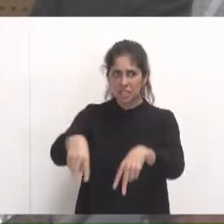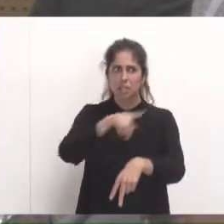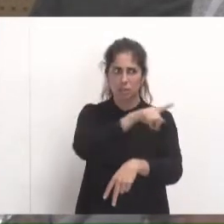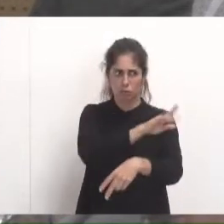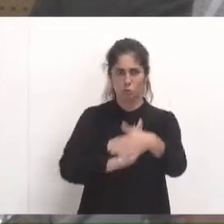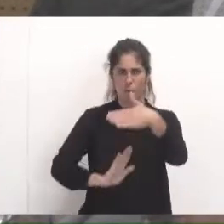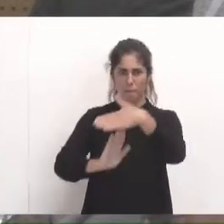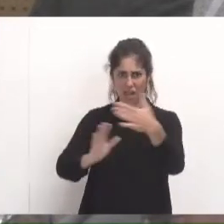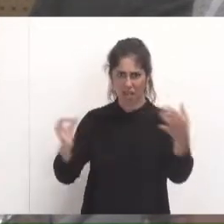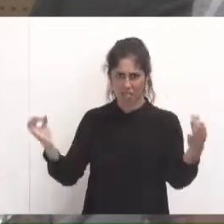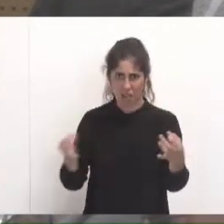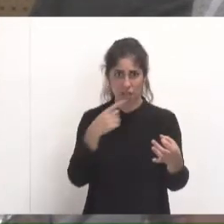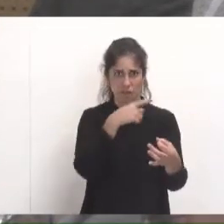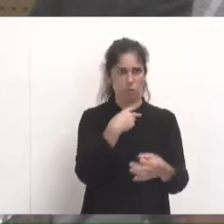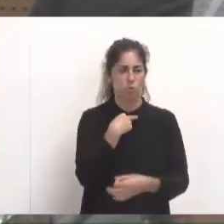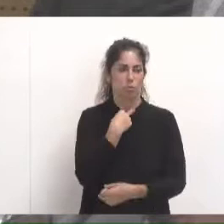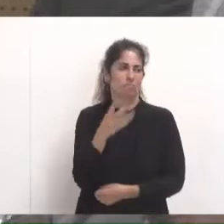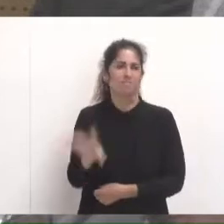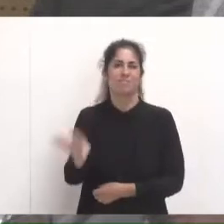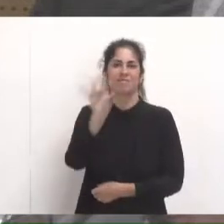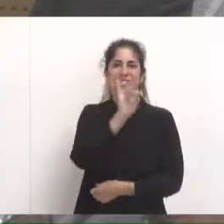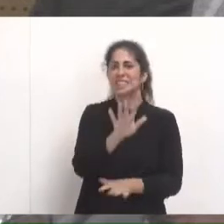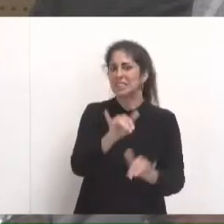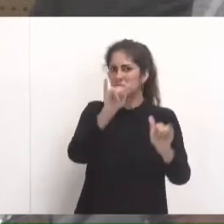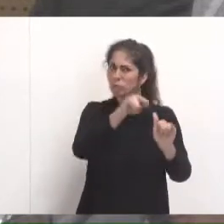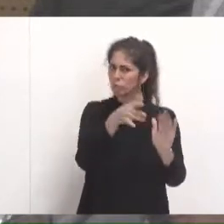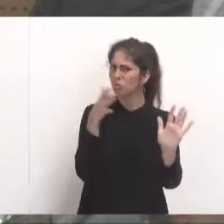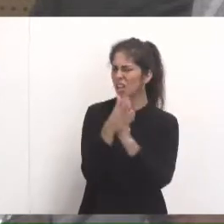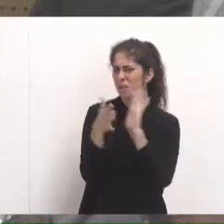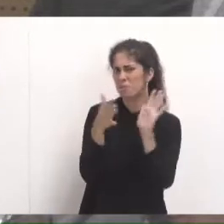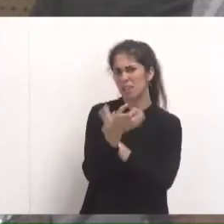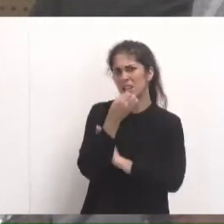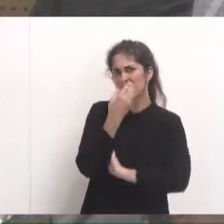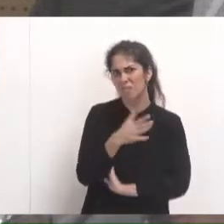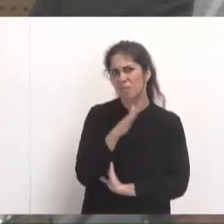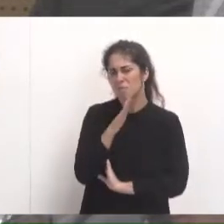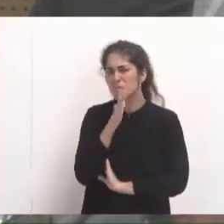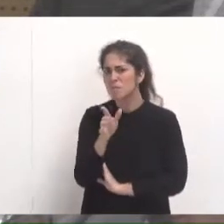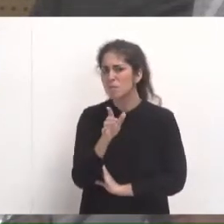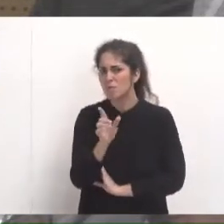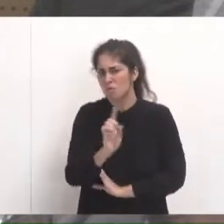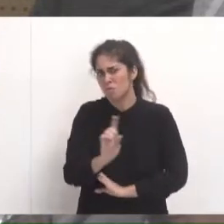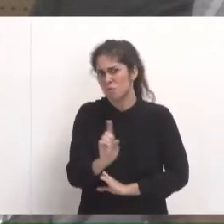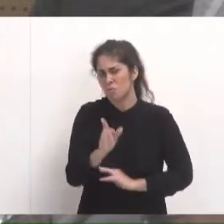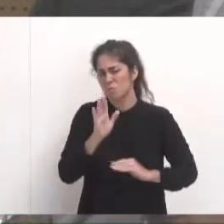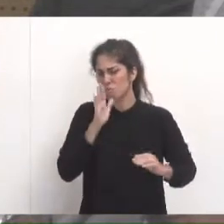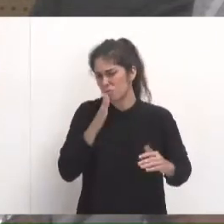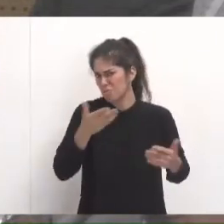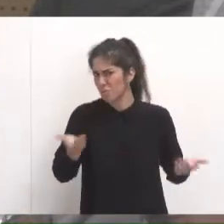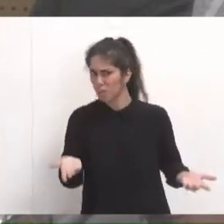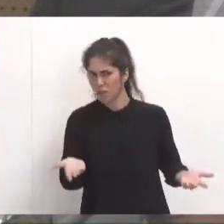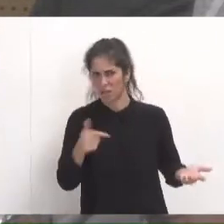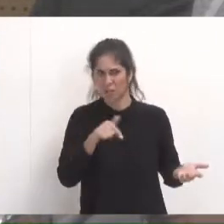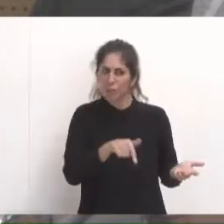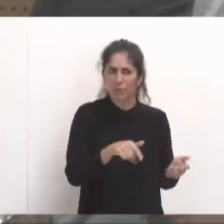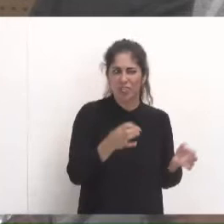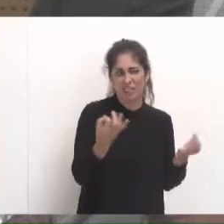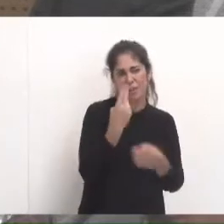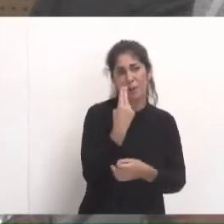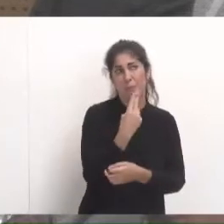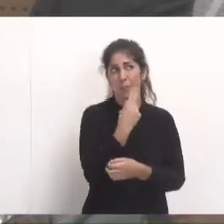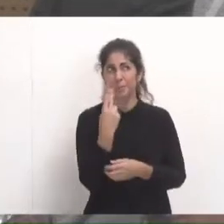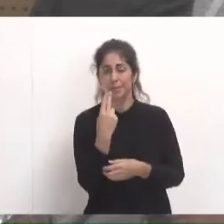motivo por el cual no lo hizo. Había compromisos que cumplir de partido. Hoy tenemos el primer caso en Canarias de